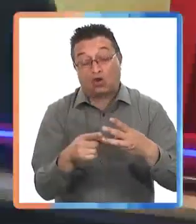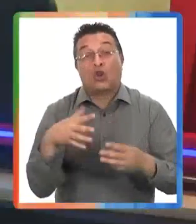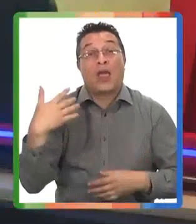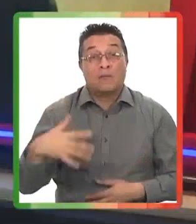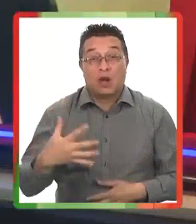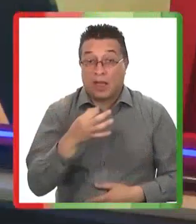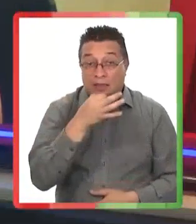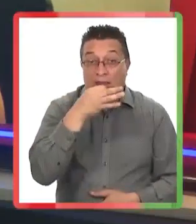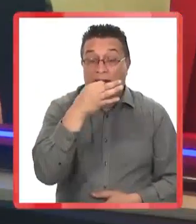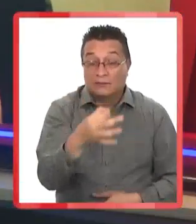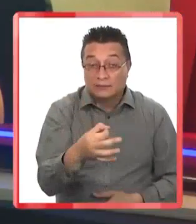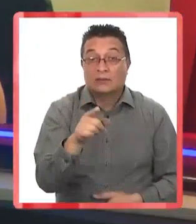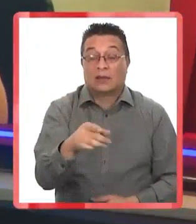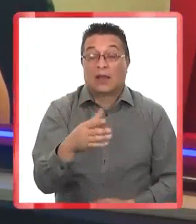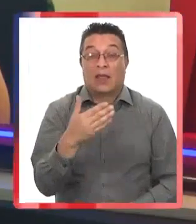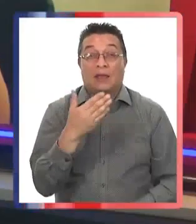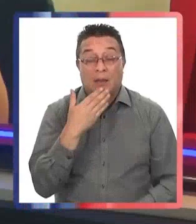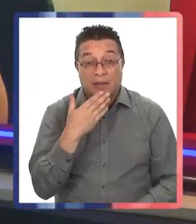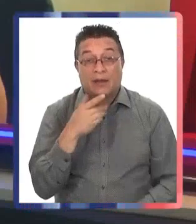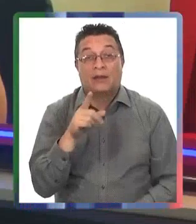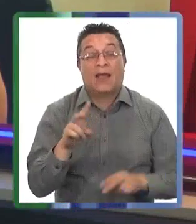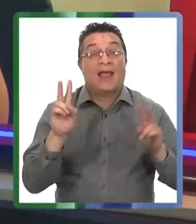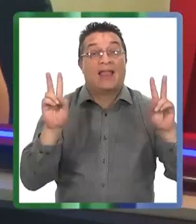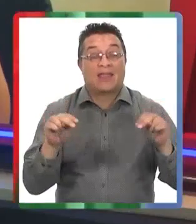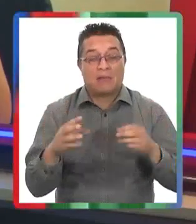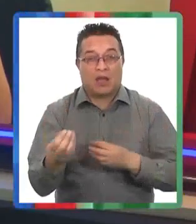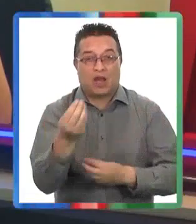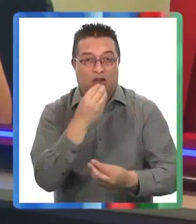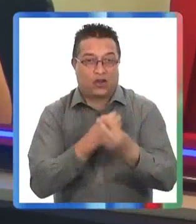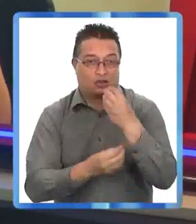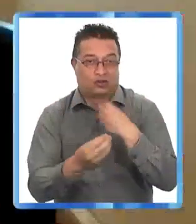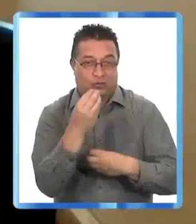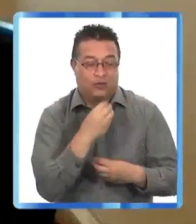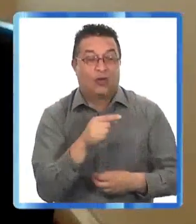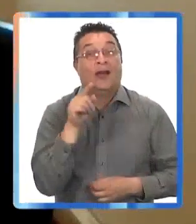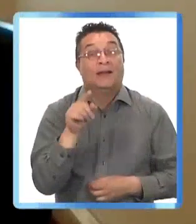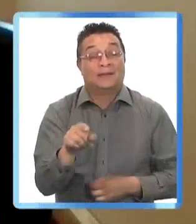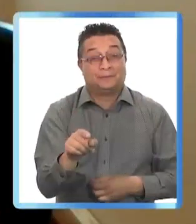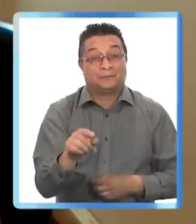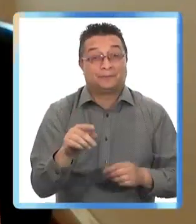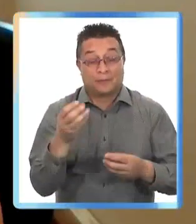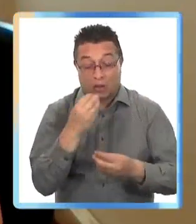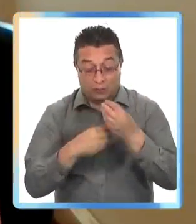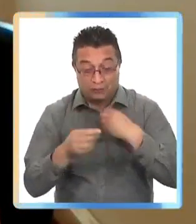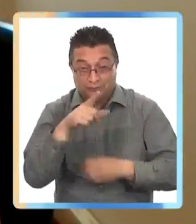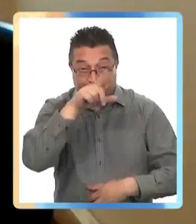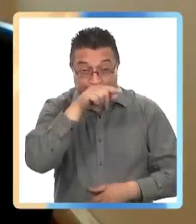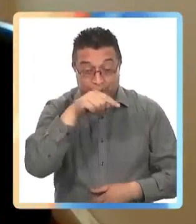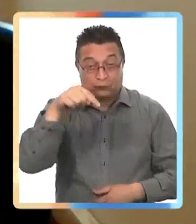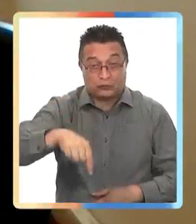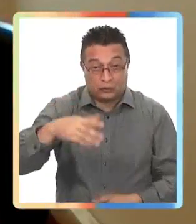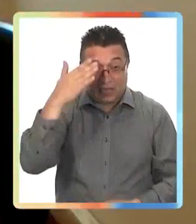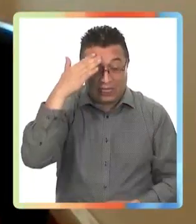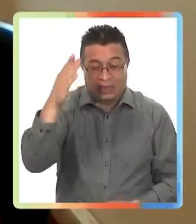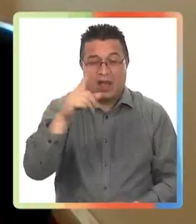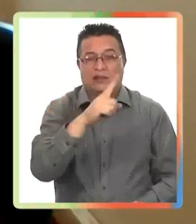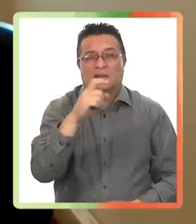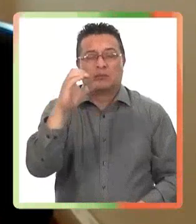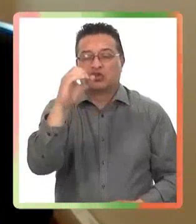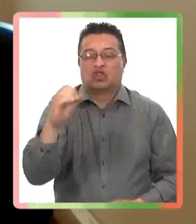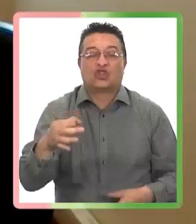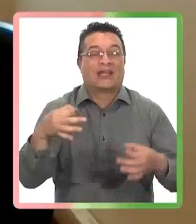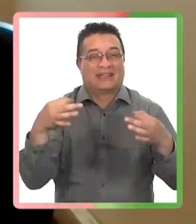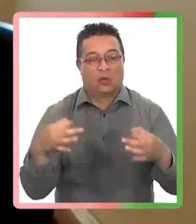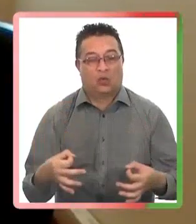Lo siguiente importante de señalar, que tú ya bien señalabas, es el tema del consumo. El consumo de productos avícolas en Chile hoy